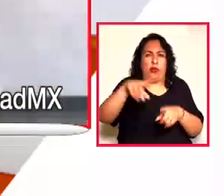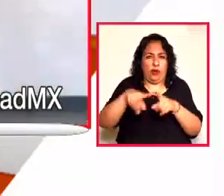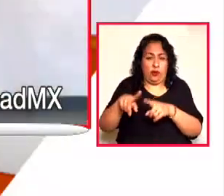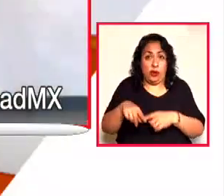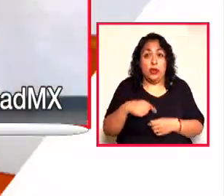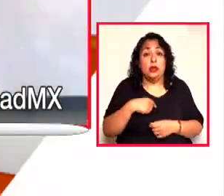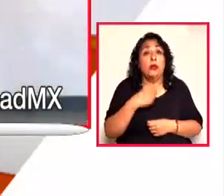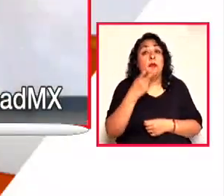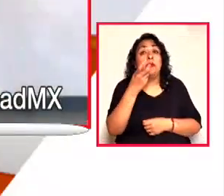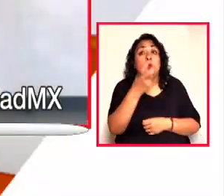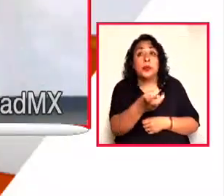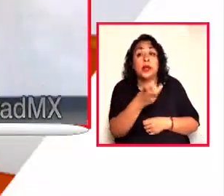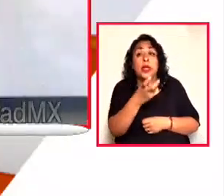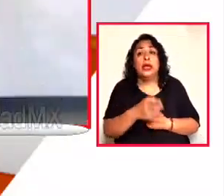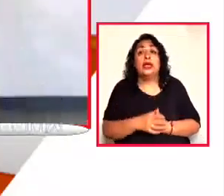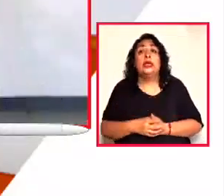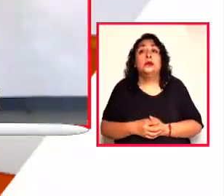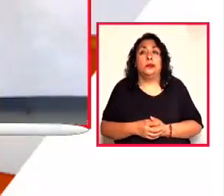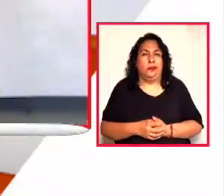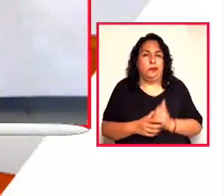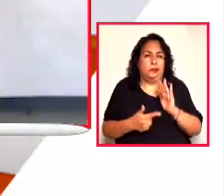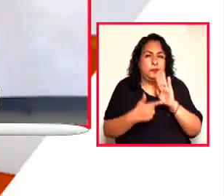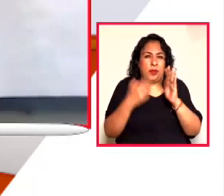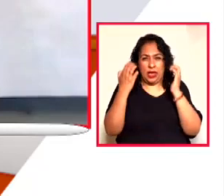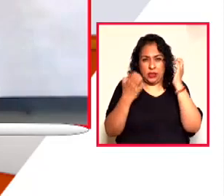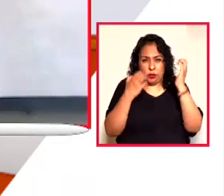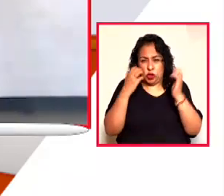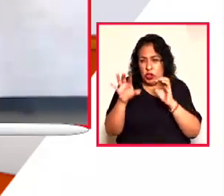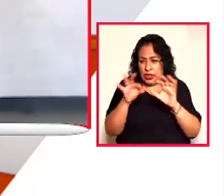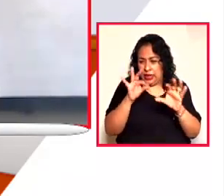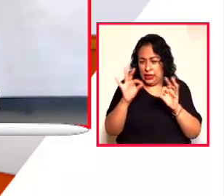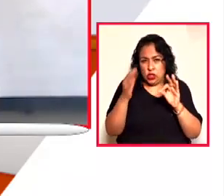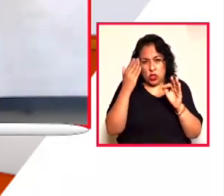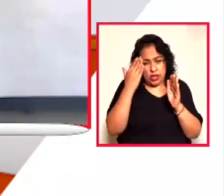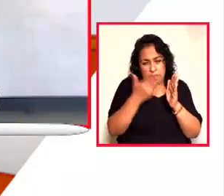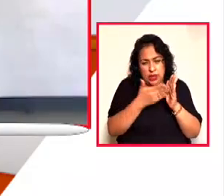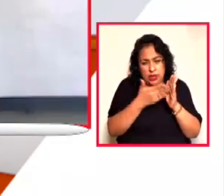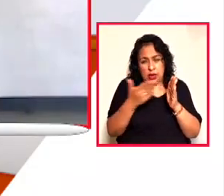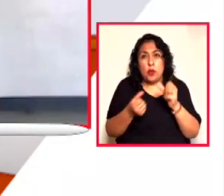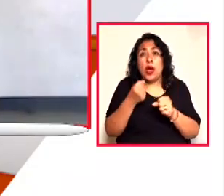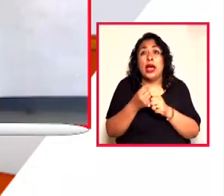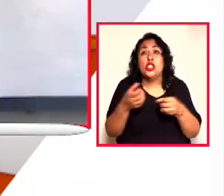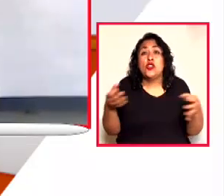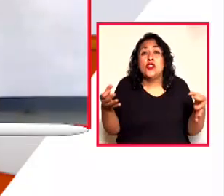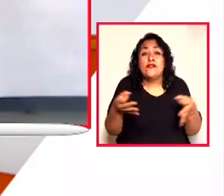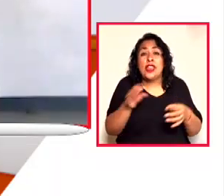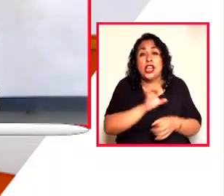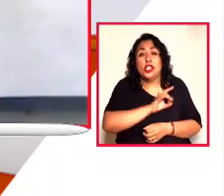Justamente el que esta muestra haya seleccionado la época del año del invierno chileno